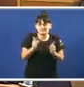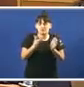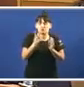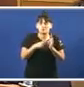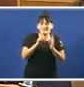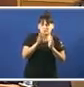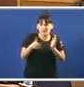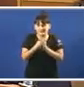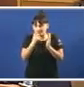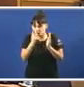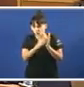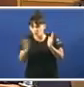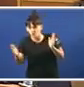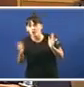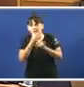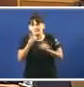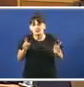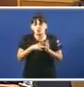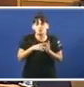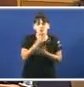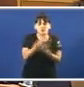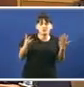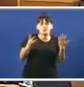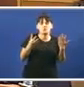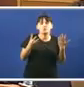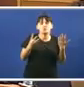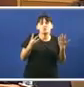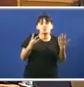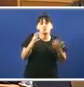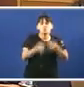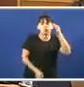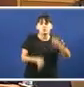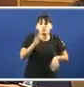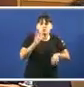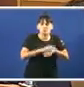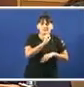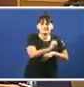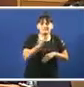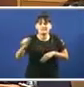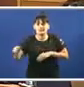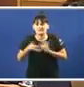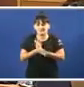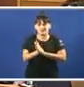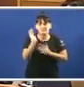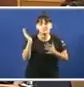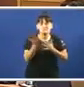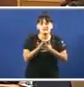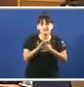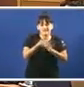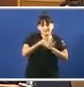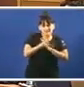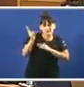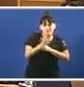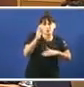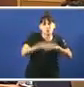a suño deste ano, o noso país acolleu 19 suizos por asesinatos, sendo a metade casos de violencia